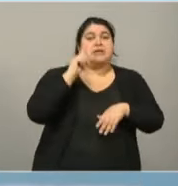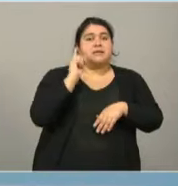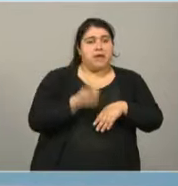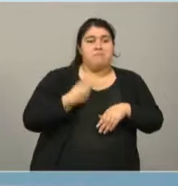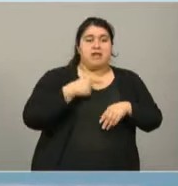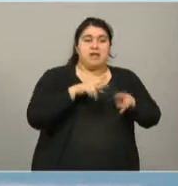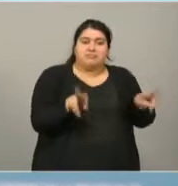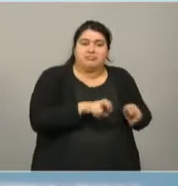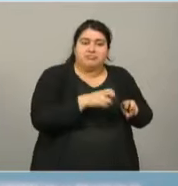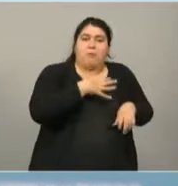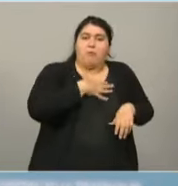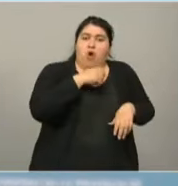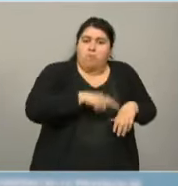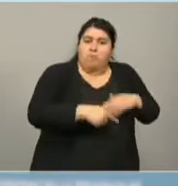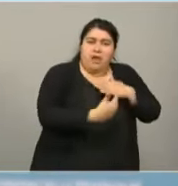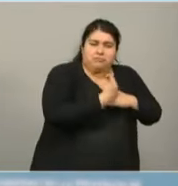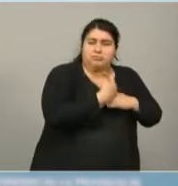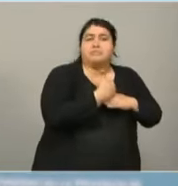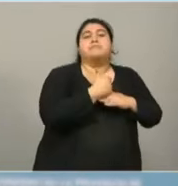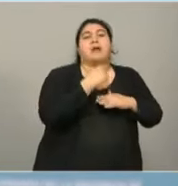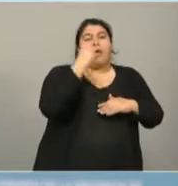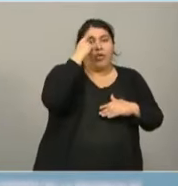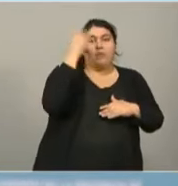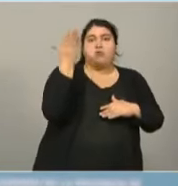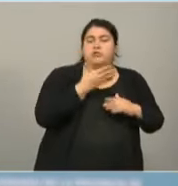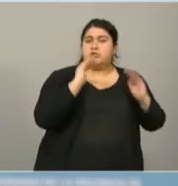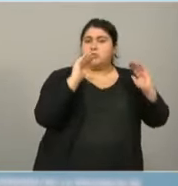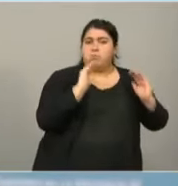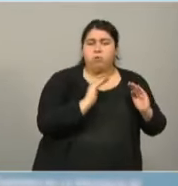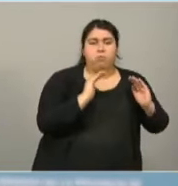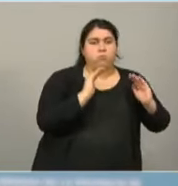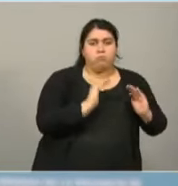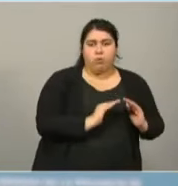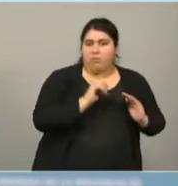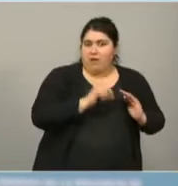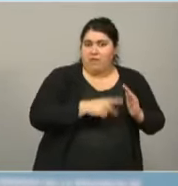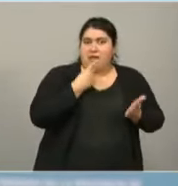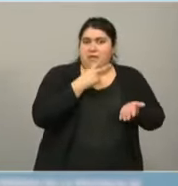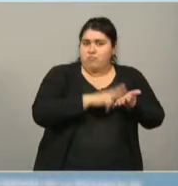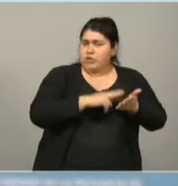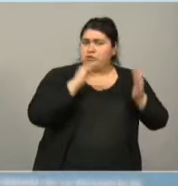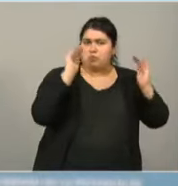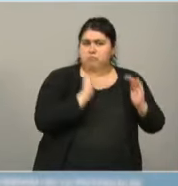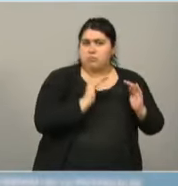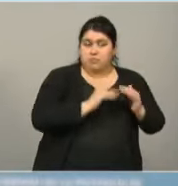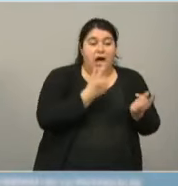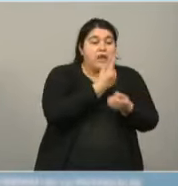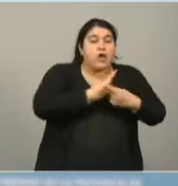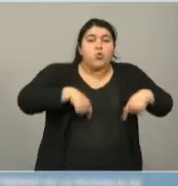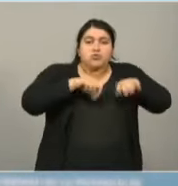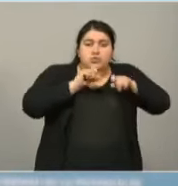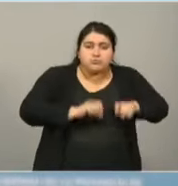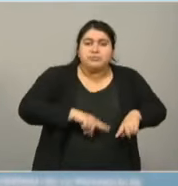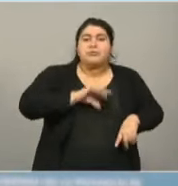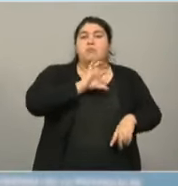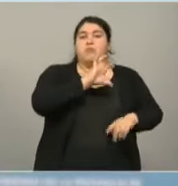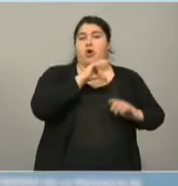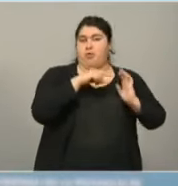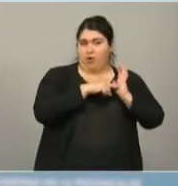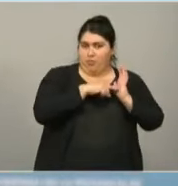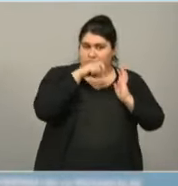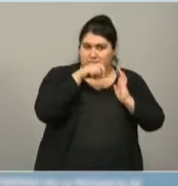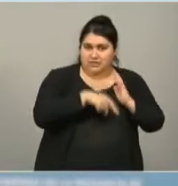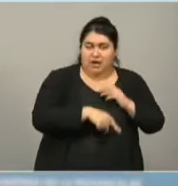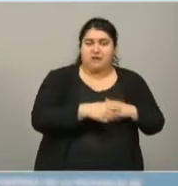recaudación propia en torno al 10% está cayendo la recaudación tributaria los recursos que tienen que ver con los recursos